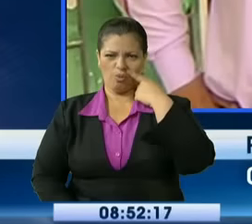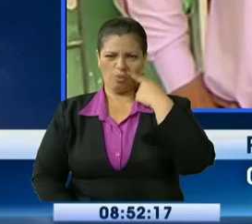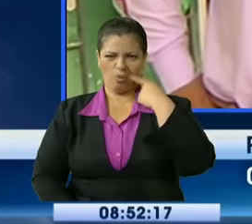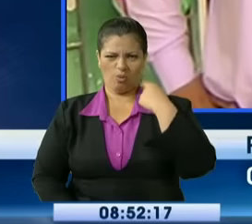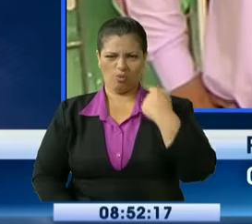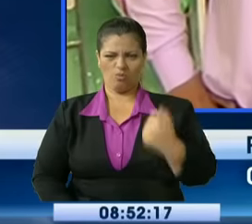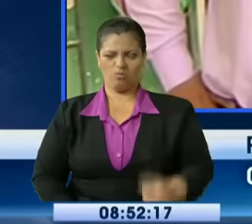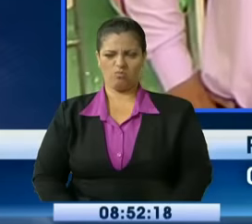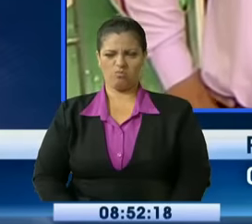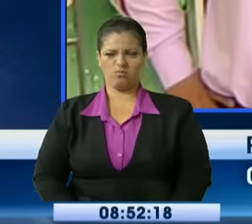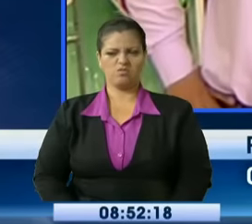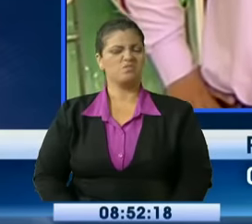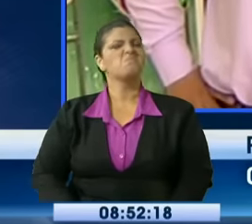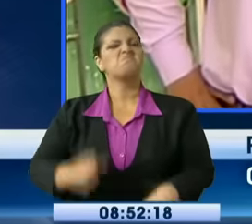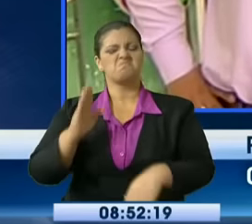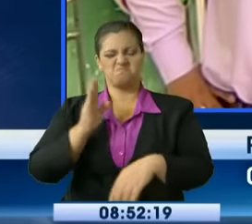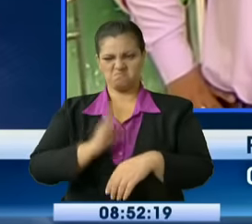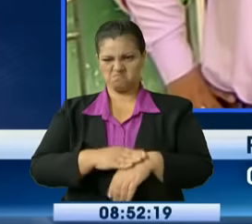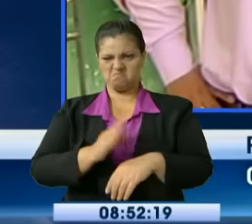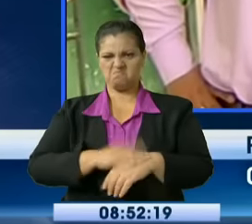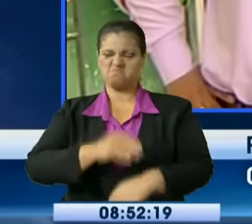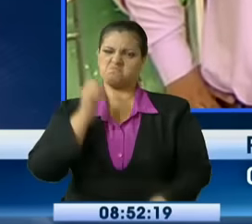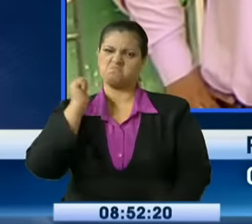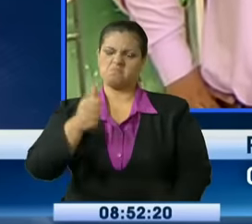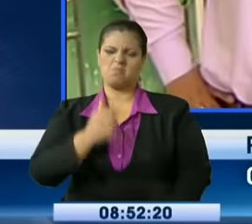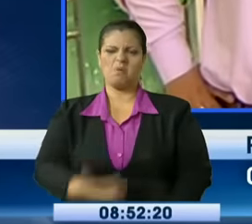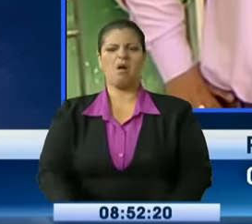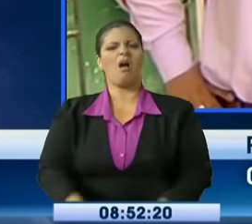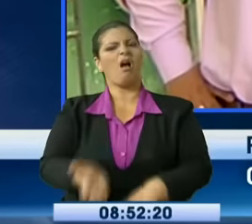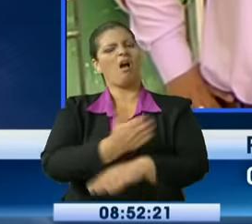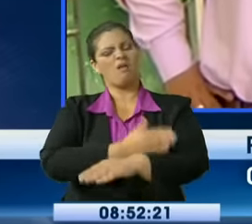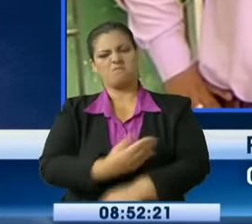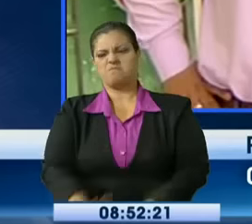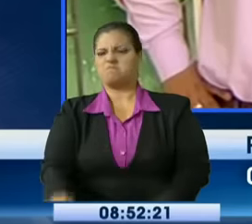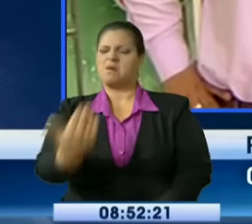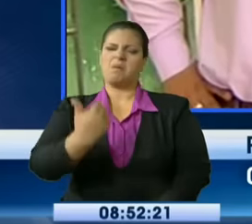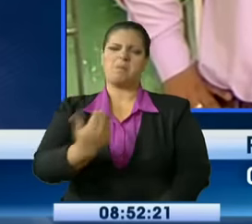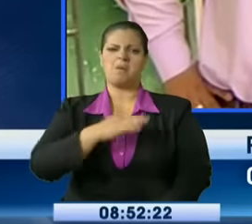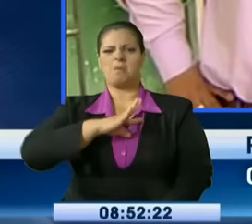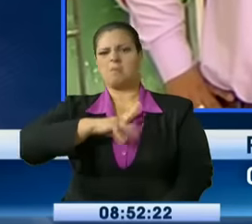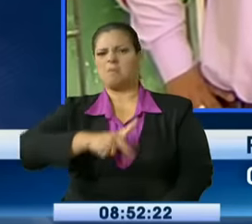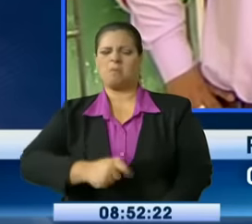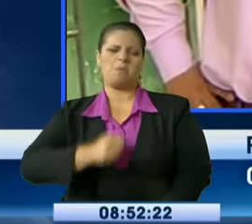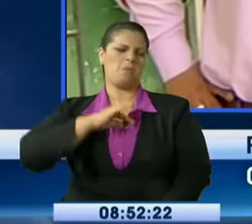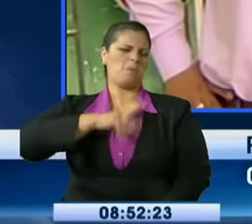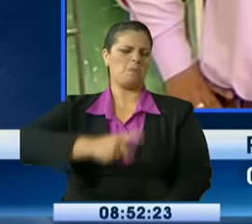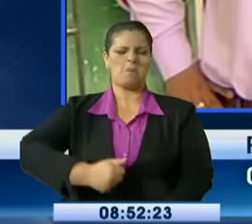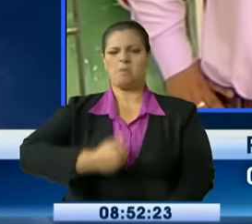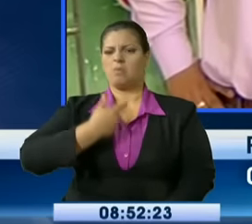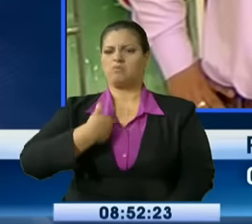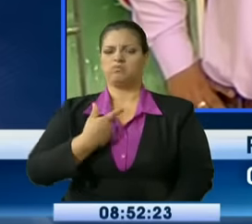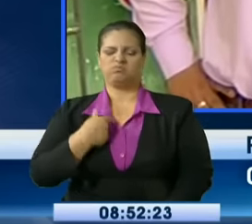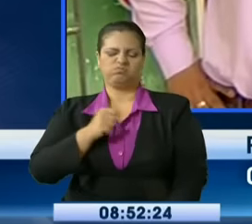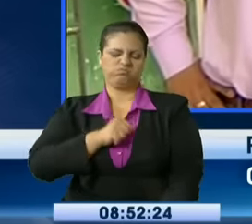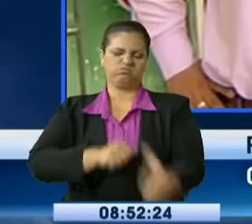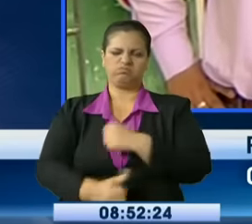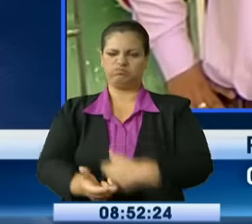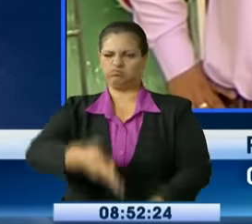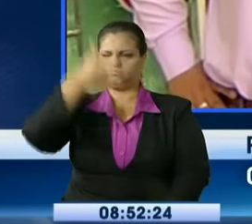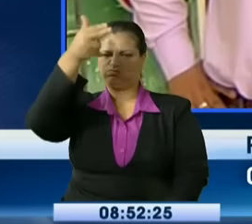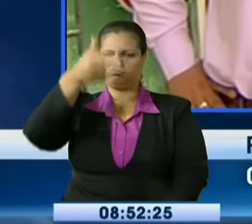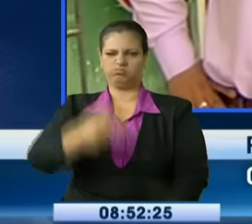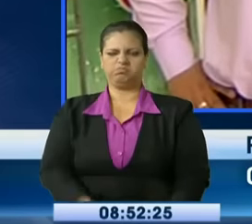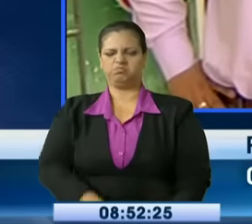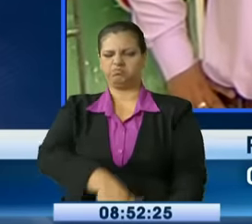agredido, perjudicado, oye, caramba, creo que con un jalón de orejas bien puesto y llevado donde su